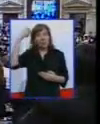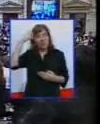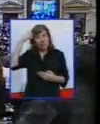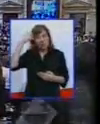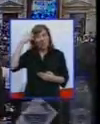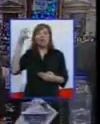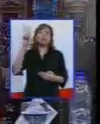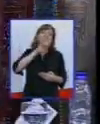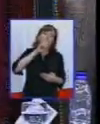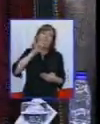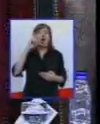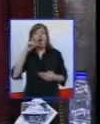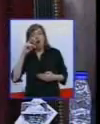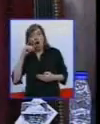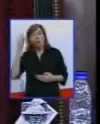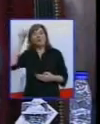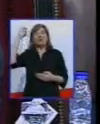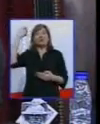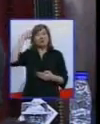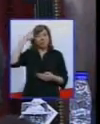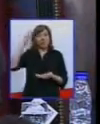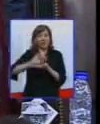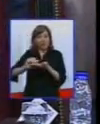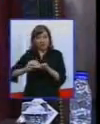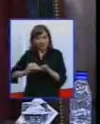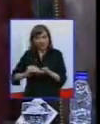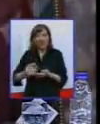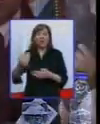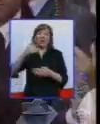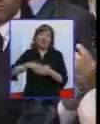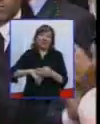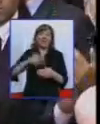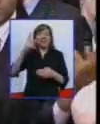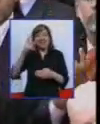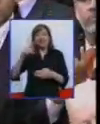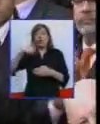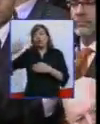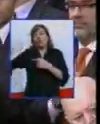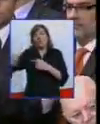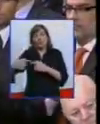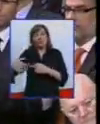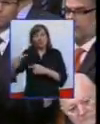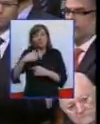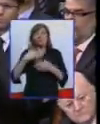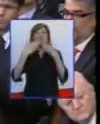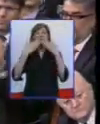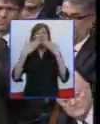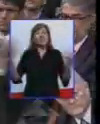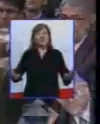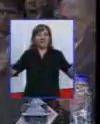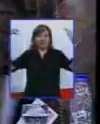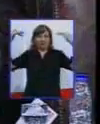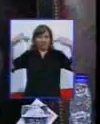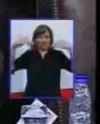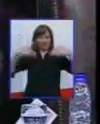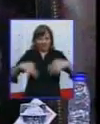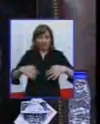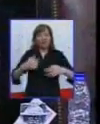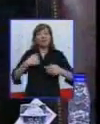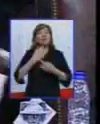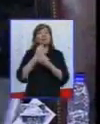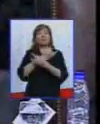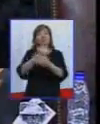diputados, diputadas, senadores y senadores, oficialistas y de la oposición, haber asistido a esta reunión,